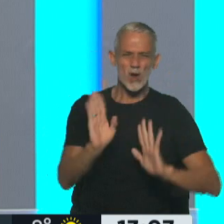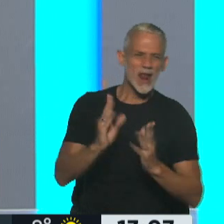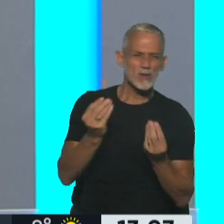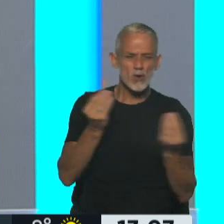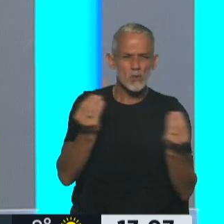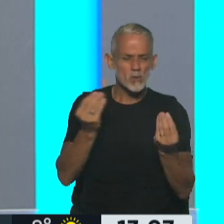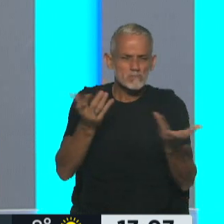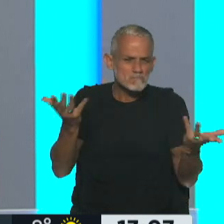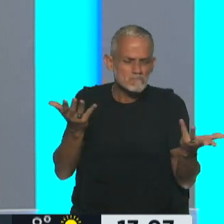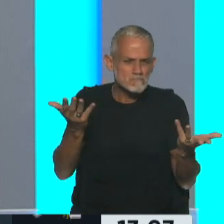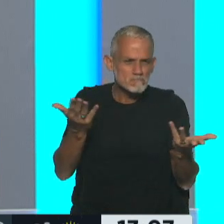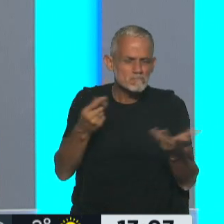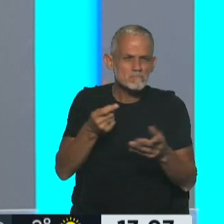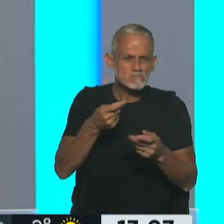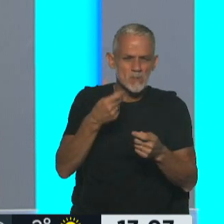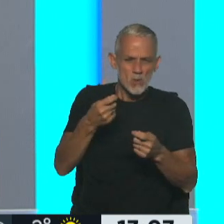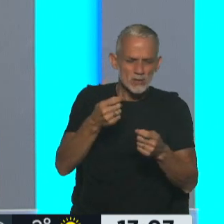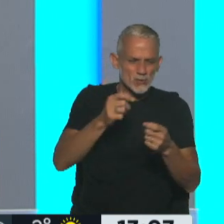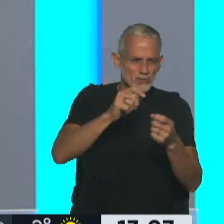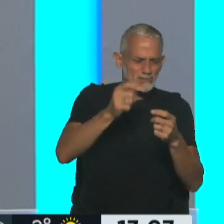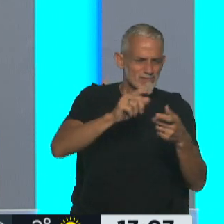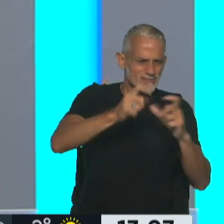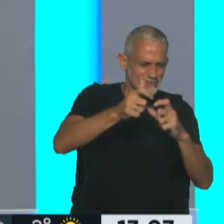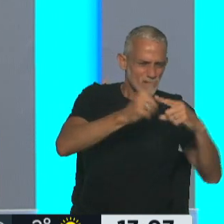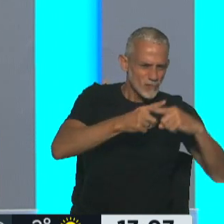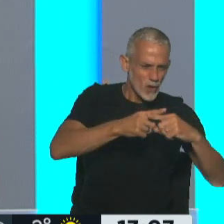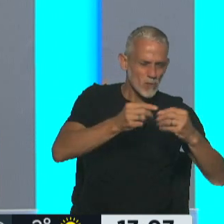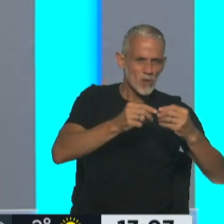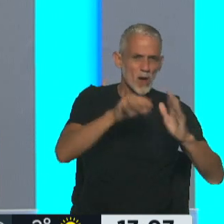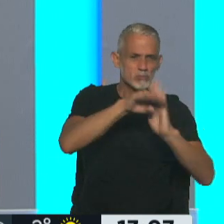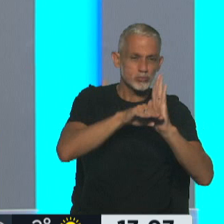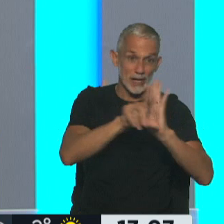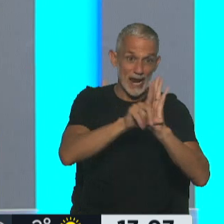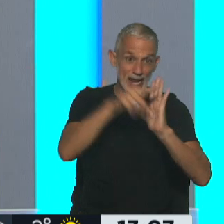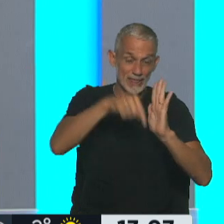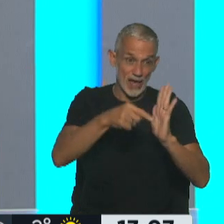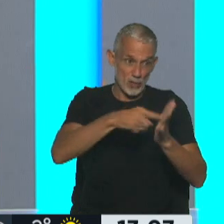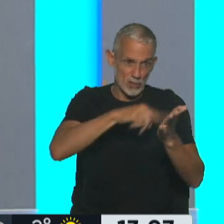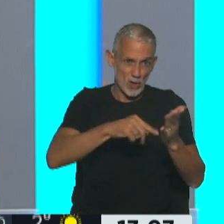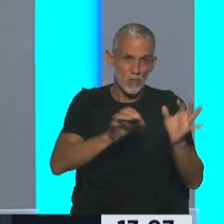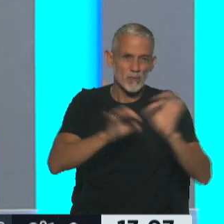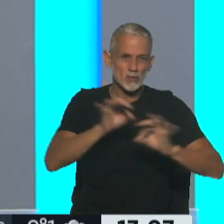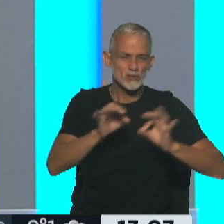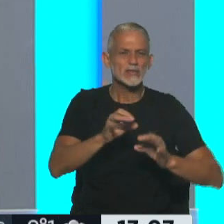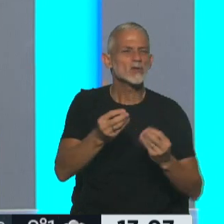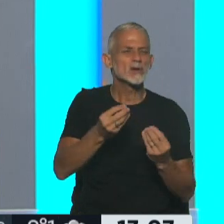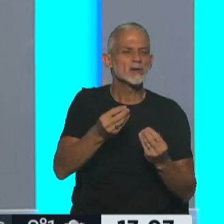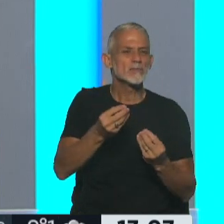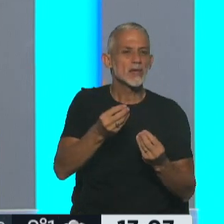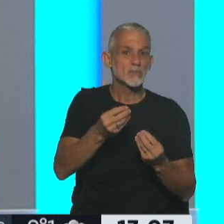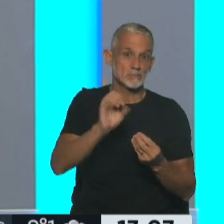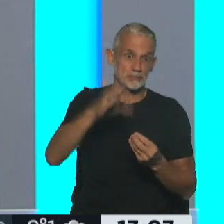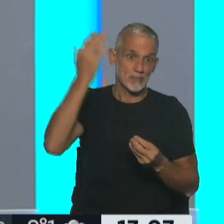de reemplazar o derogar lo que era la norma que hoy está vigente, que es el proyecto que envió